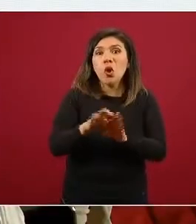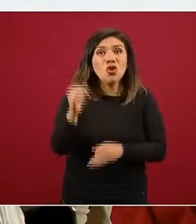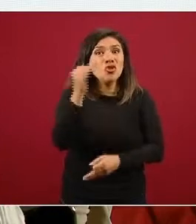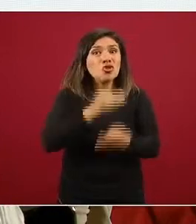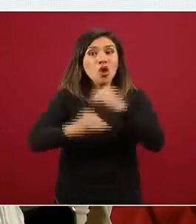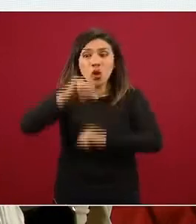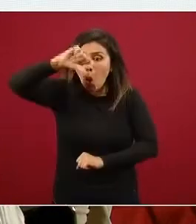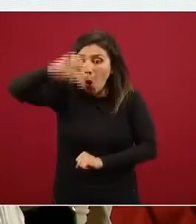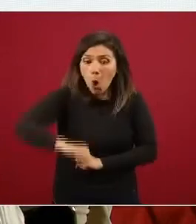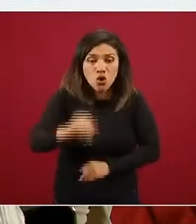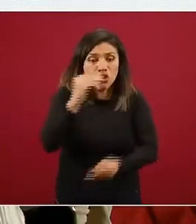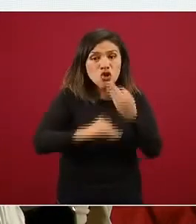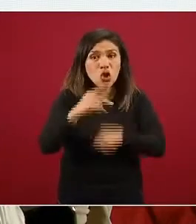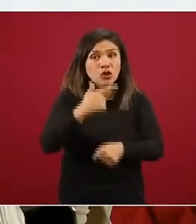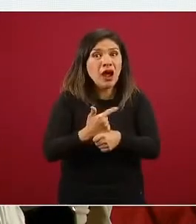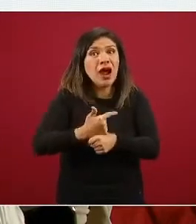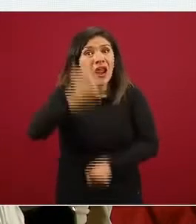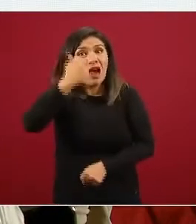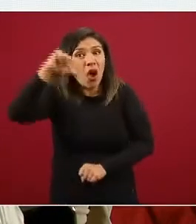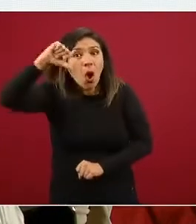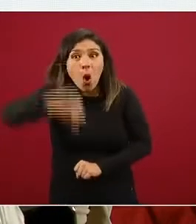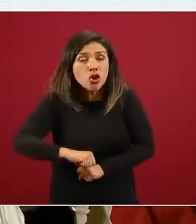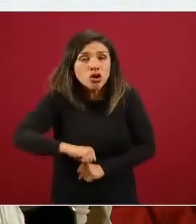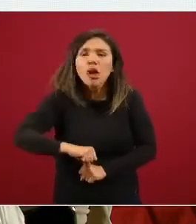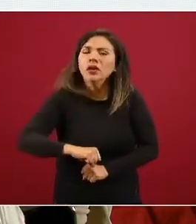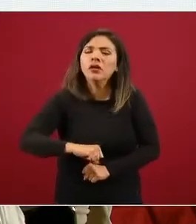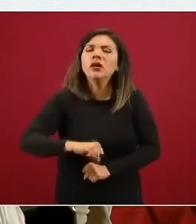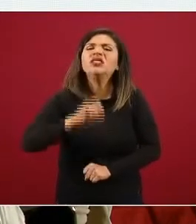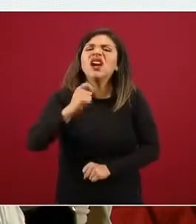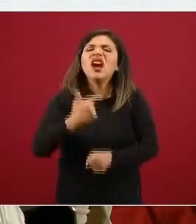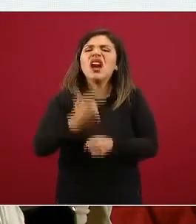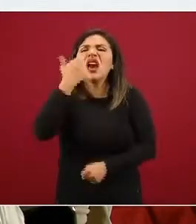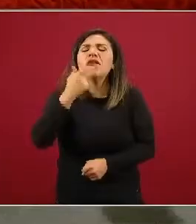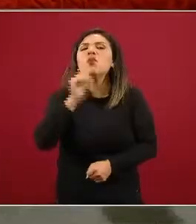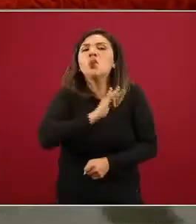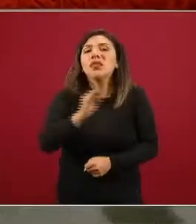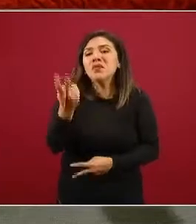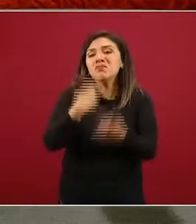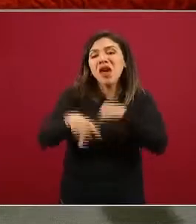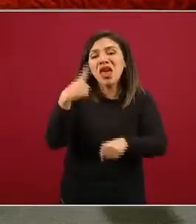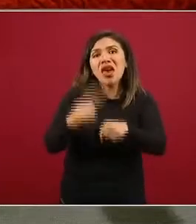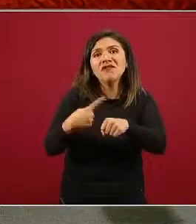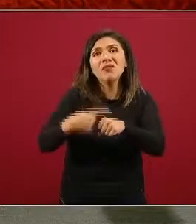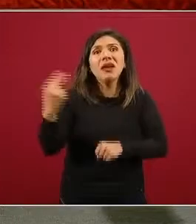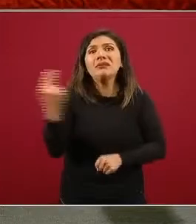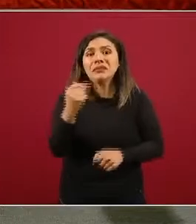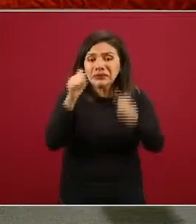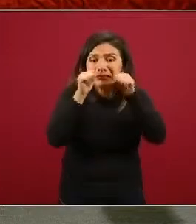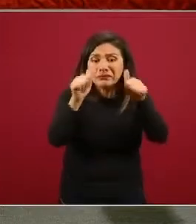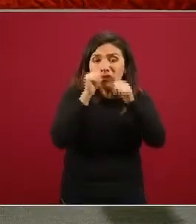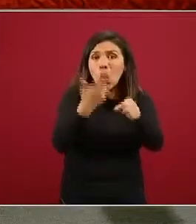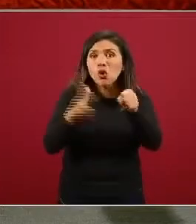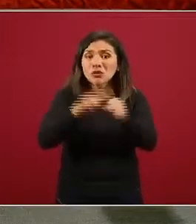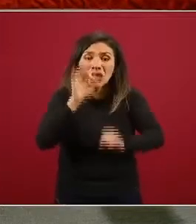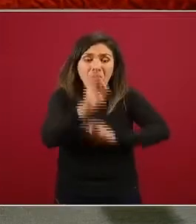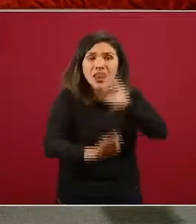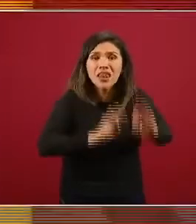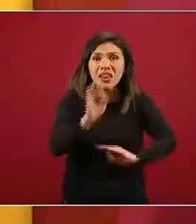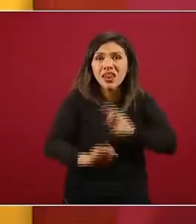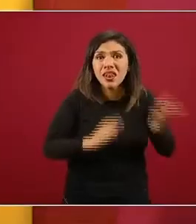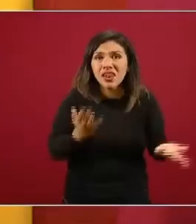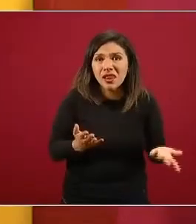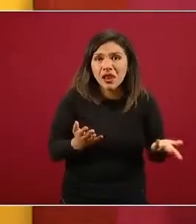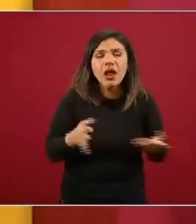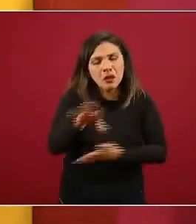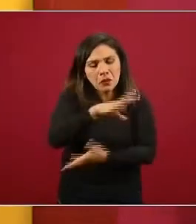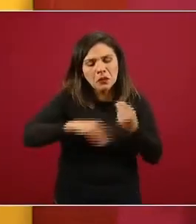mundo esté en riesgo al mismo tiempo, ¿riesgo de qué? De tener una enfermedad que necesita tratamiento hospitalario, entonces